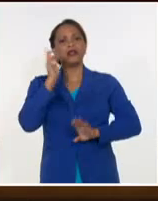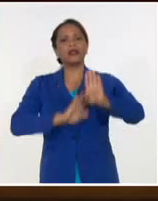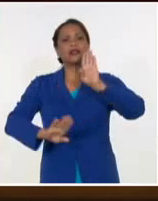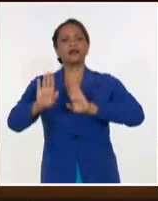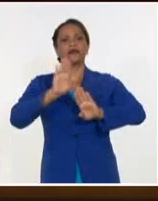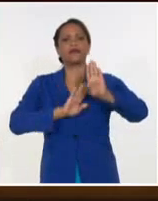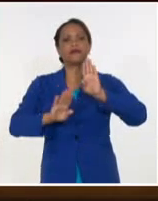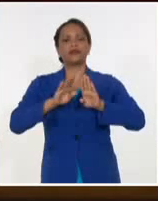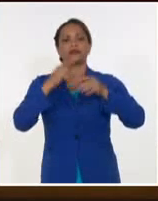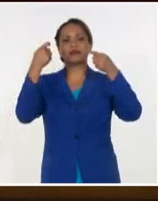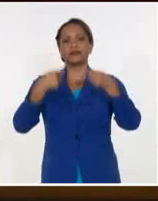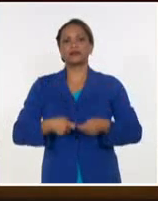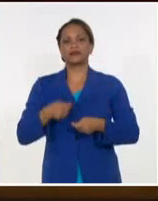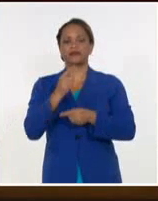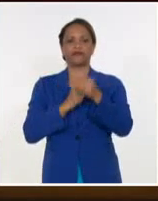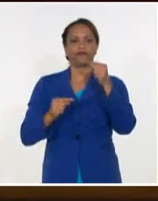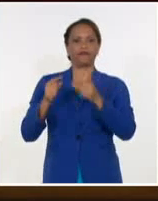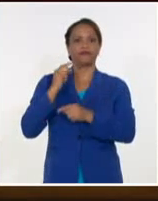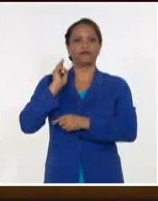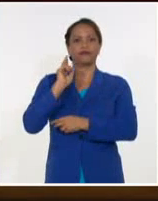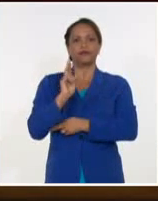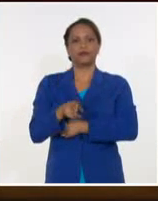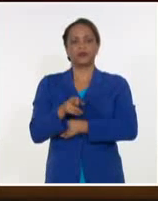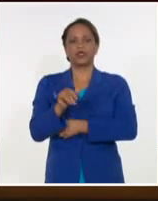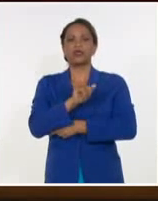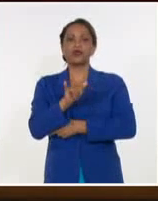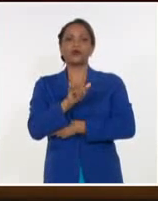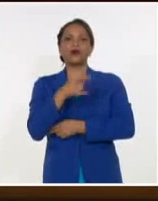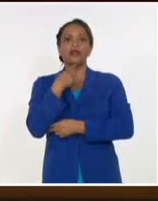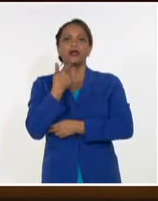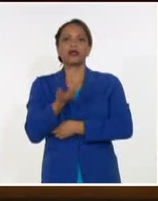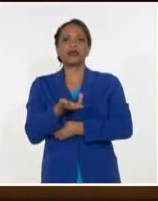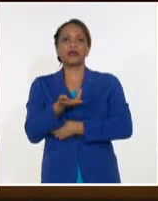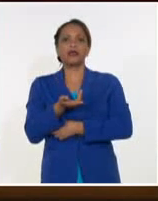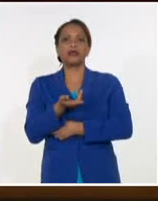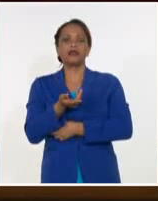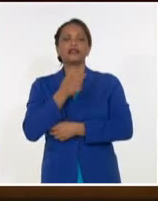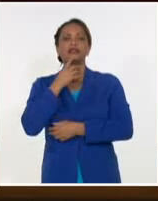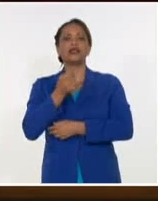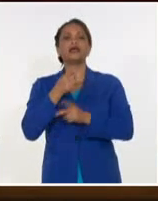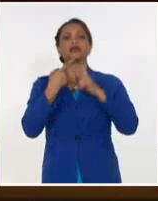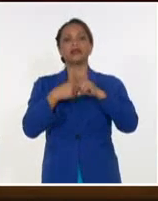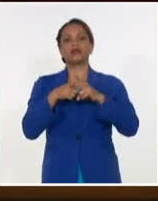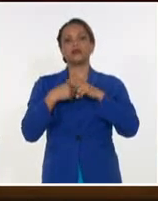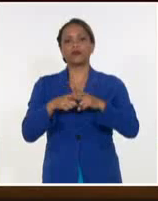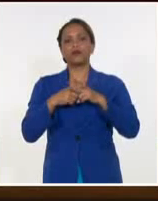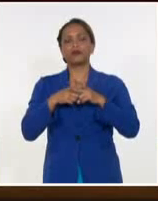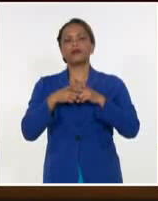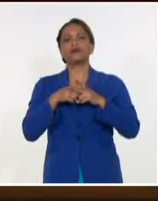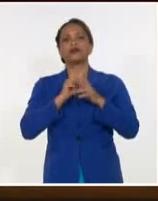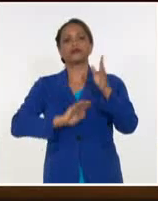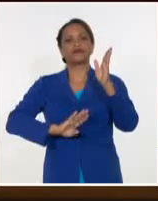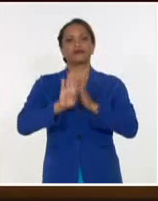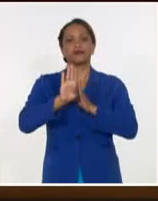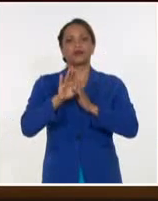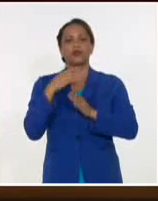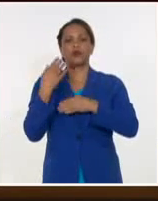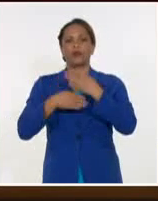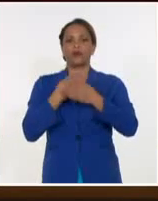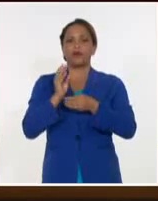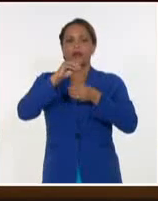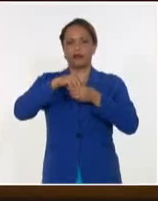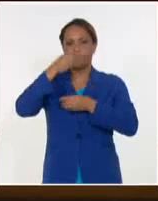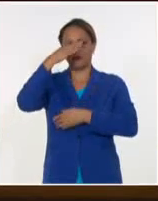al derecho a la autodeterminación y a la prerrogativa de dirimir, resolver y superar nuestros propios problemas